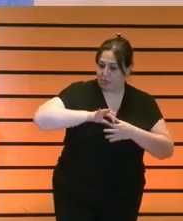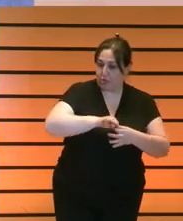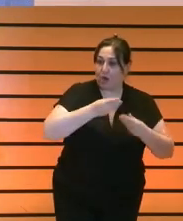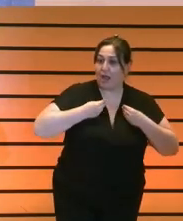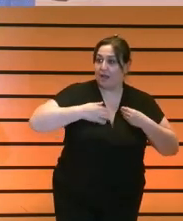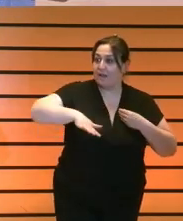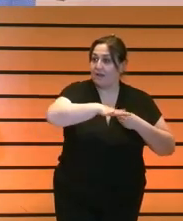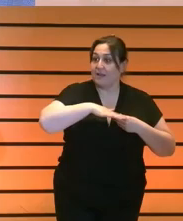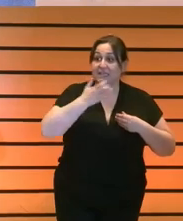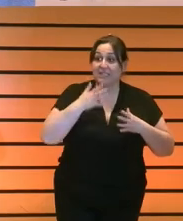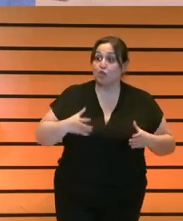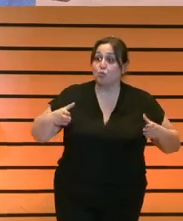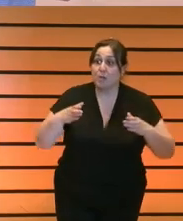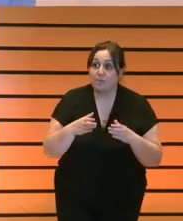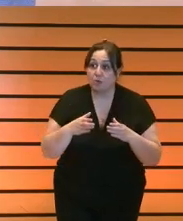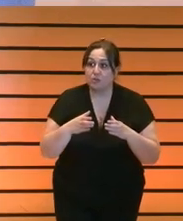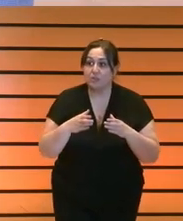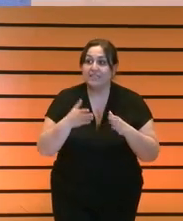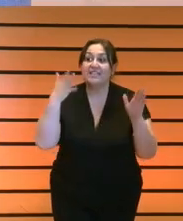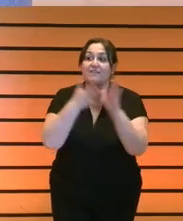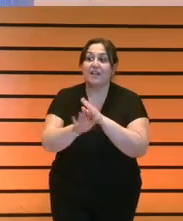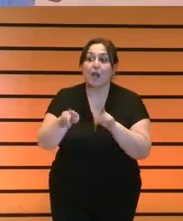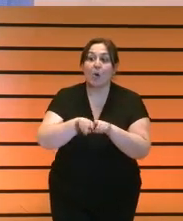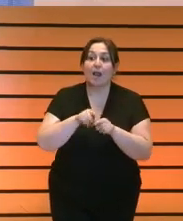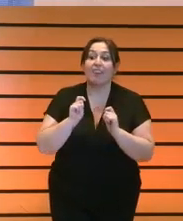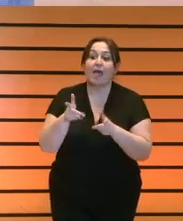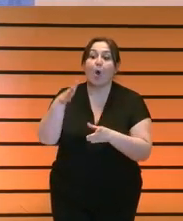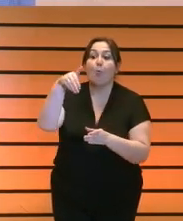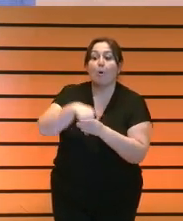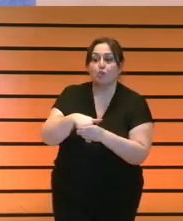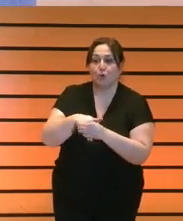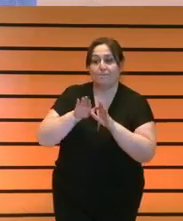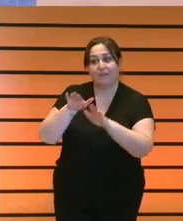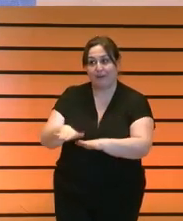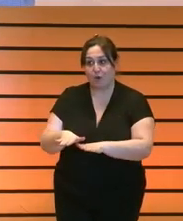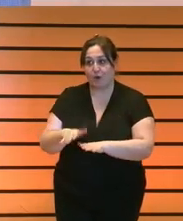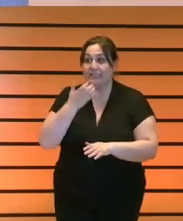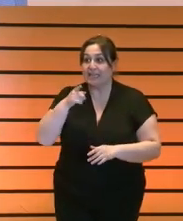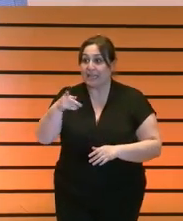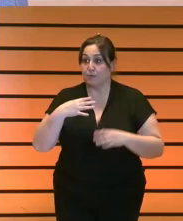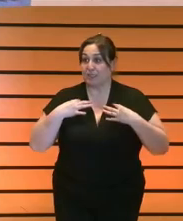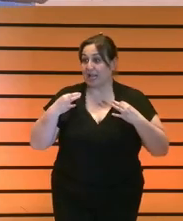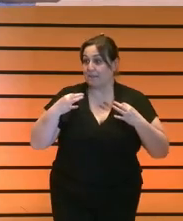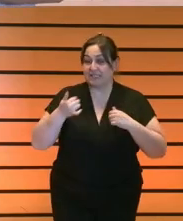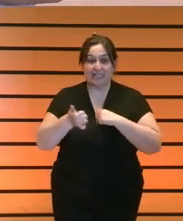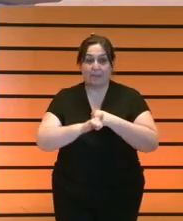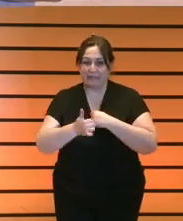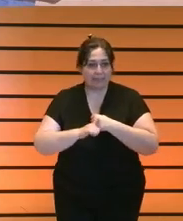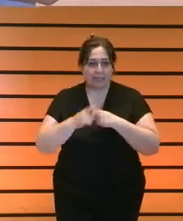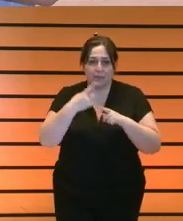Cuando consumimos, estamos dando un voto. Si queremos que ese producto, esa camisa, esa patata, ese lo que